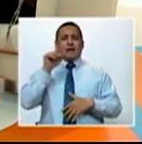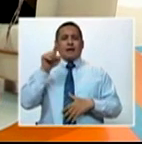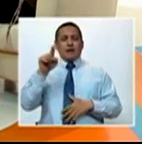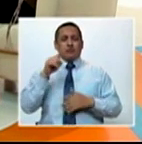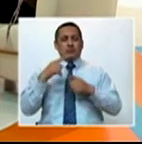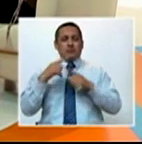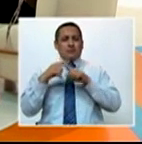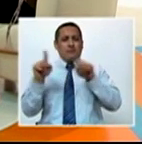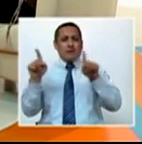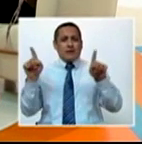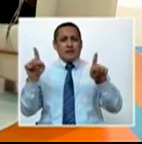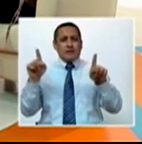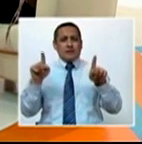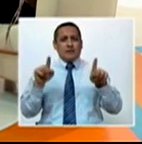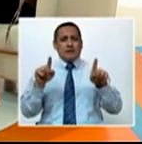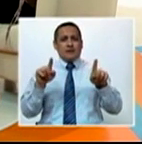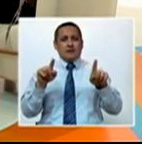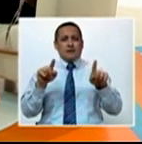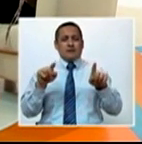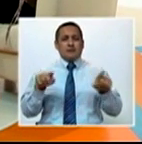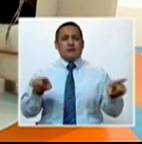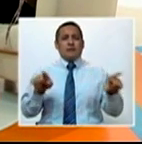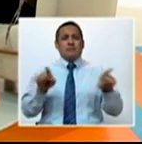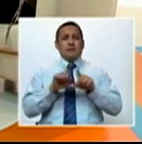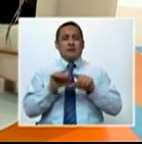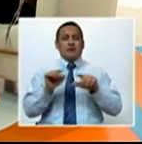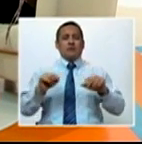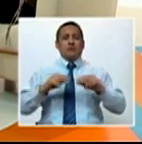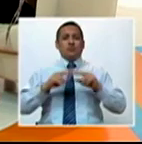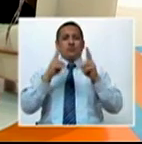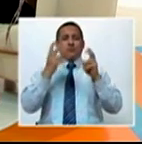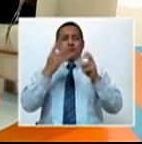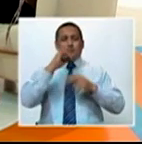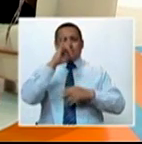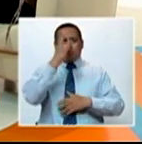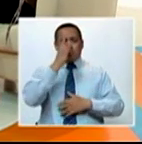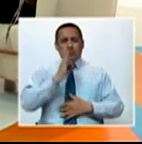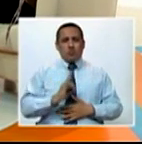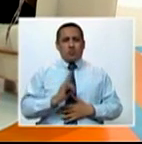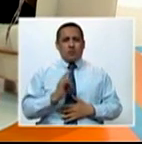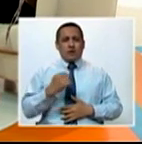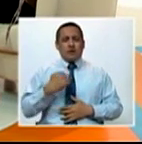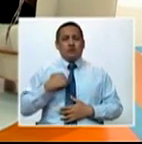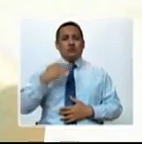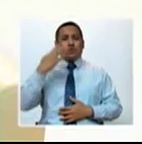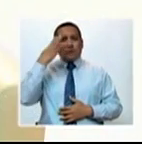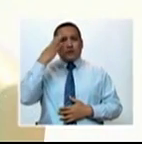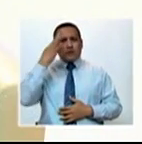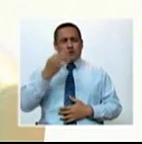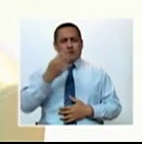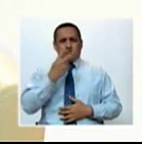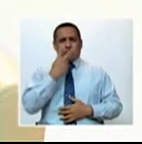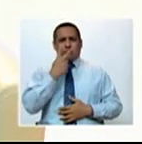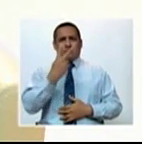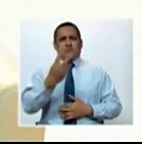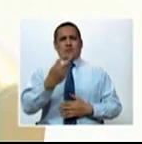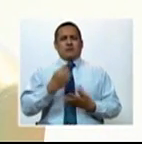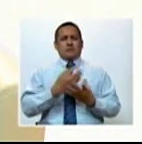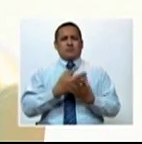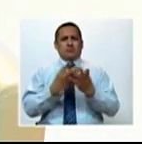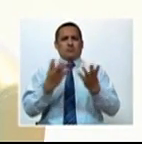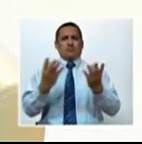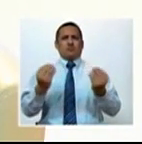Por otro lado, el tema de Uruguay también creo yo que ha influido.